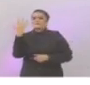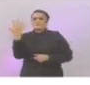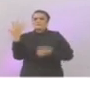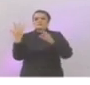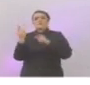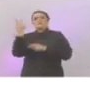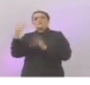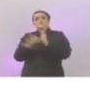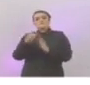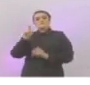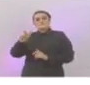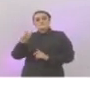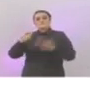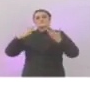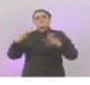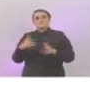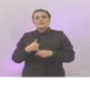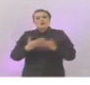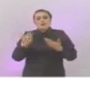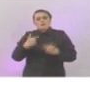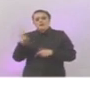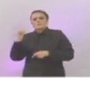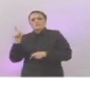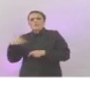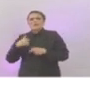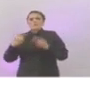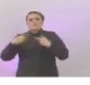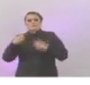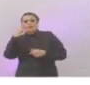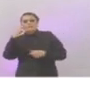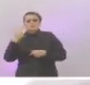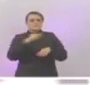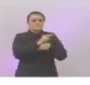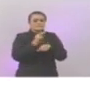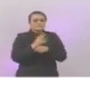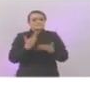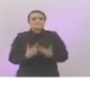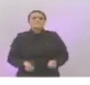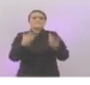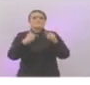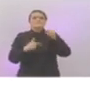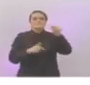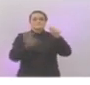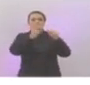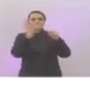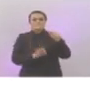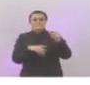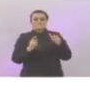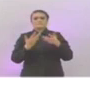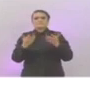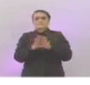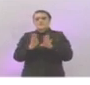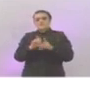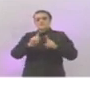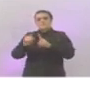en 2017. Y las observaciones de la Auditoría Superior de la Federación, que fueron de 17% sobre